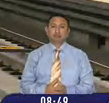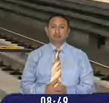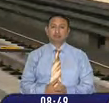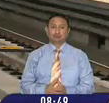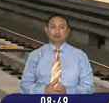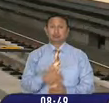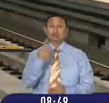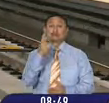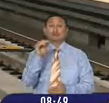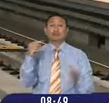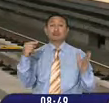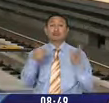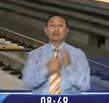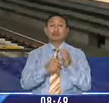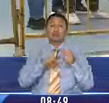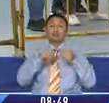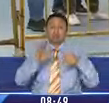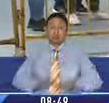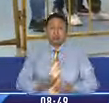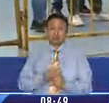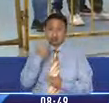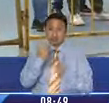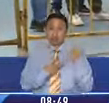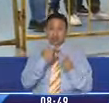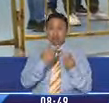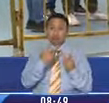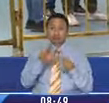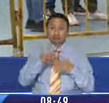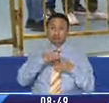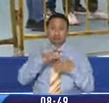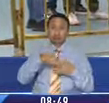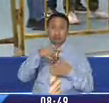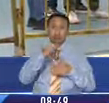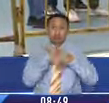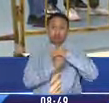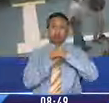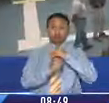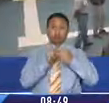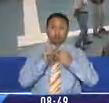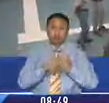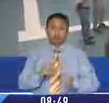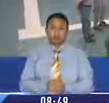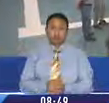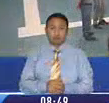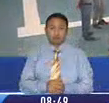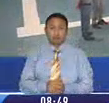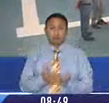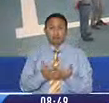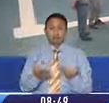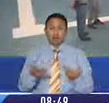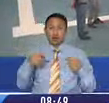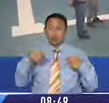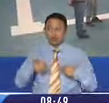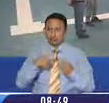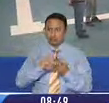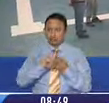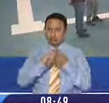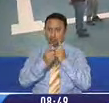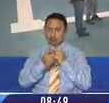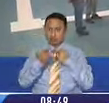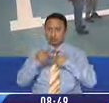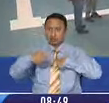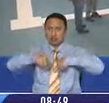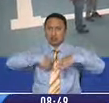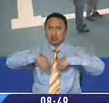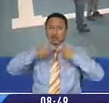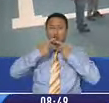Más de 20.000 quiteños han participado de las visitas guiadas en las estaciones del metro en la capital. Una obra que conlleva el cambio del sistema de